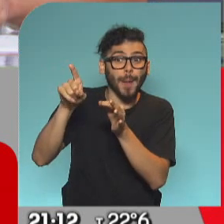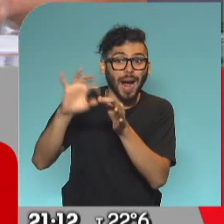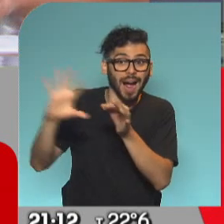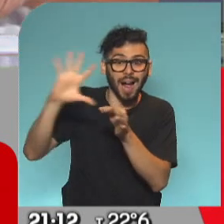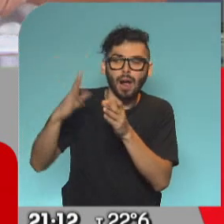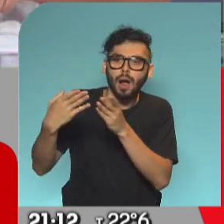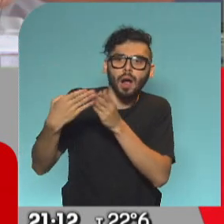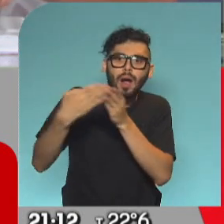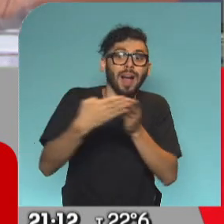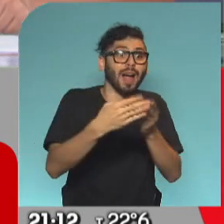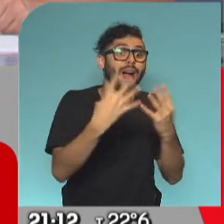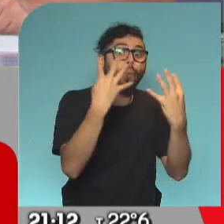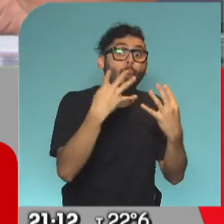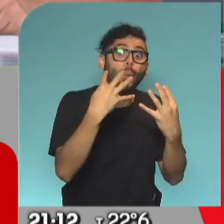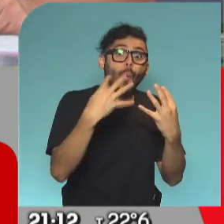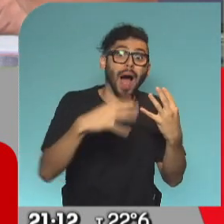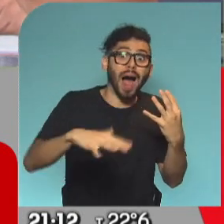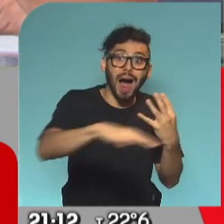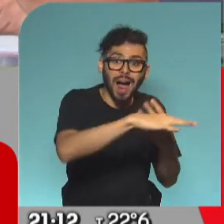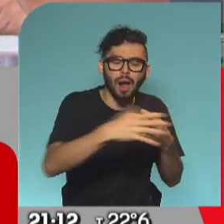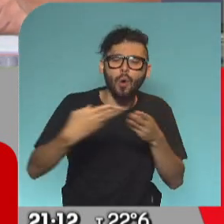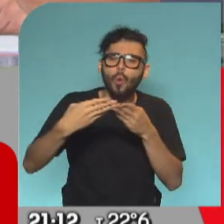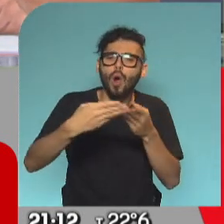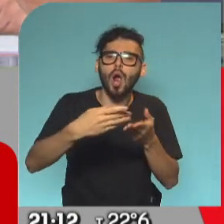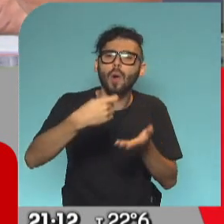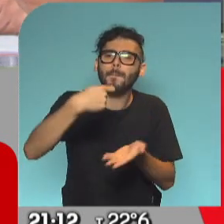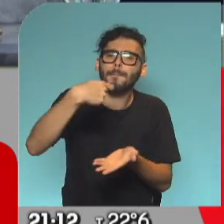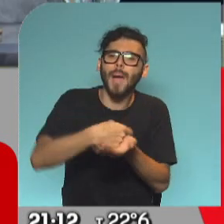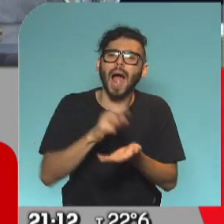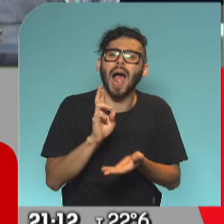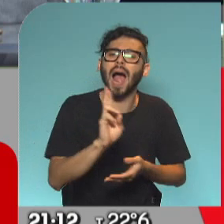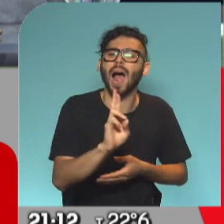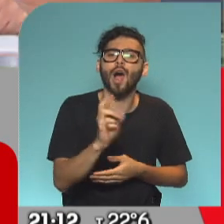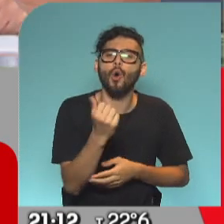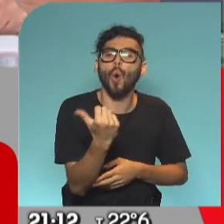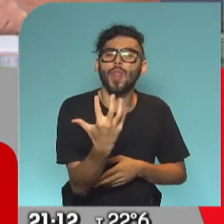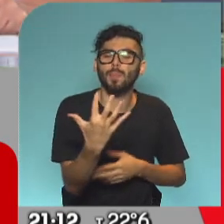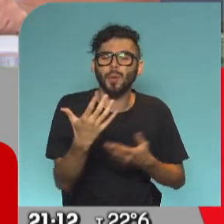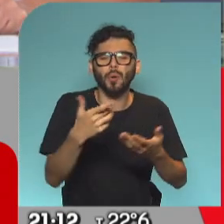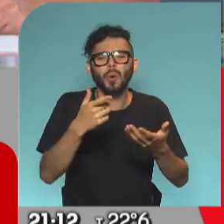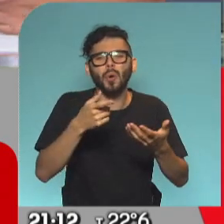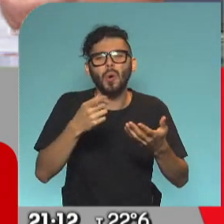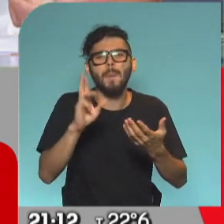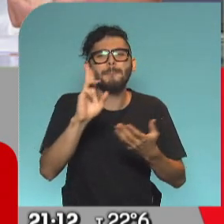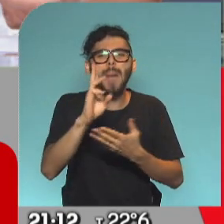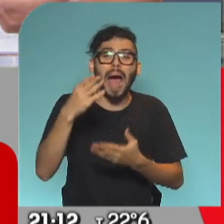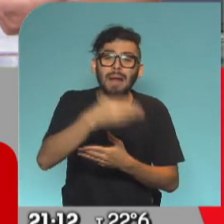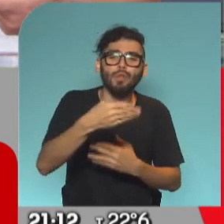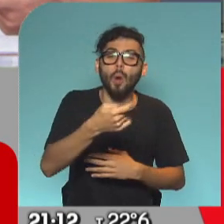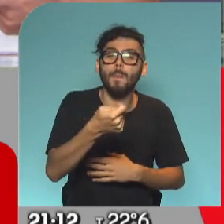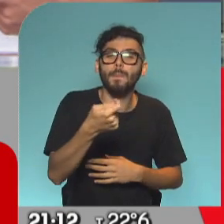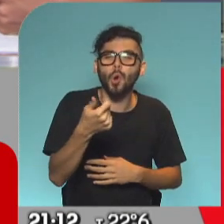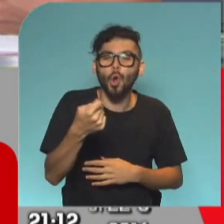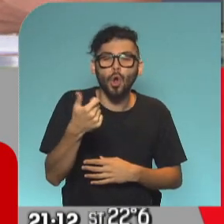marítimo británico, que no es mucho dinero en cuestión... Para lo que está en juego. Para lo que está en juego, pero ¿qué es lo que pasa ahí? Hay una cuestión política, un